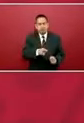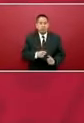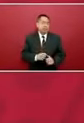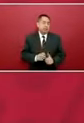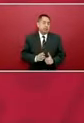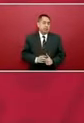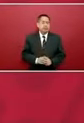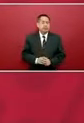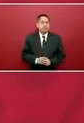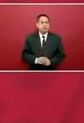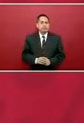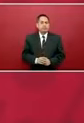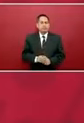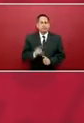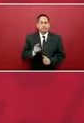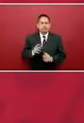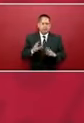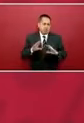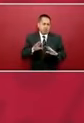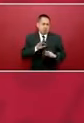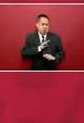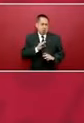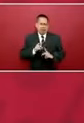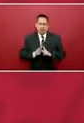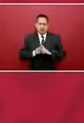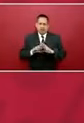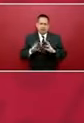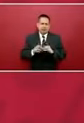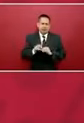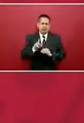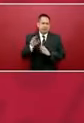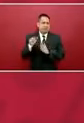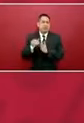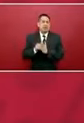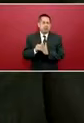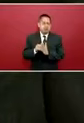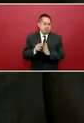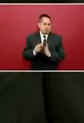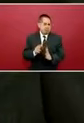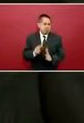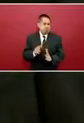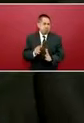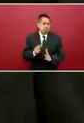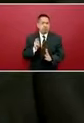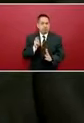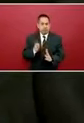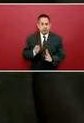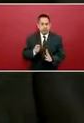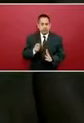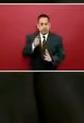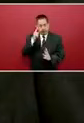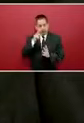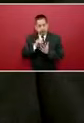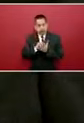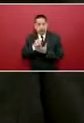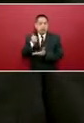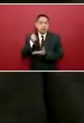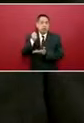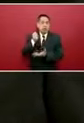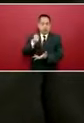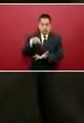Lo que da en términos generales los 100 mil que se tienen de